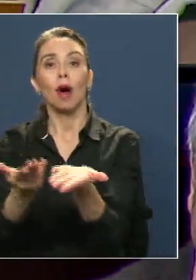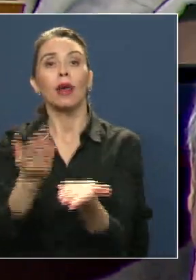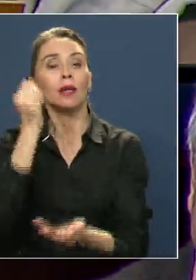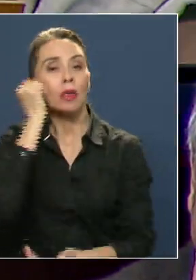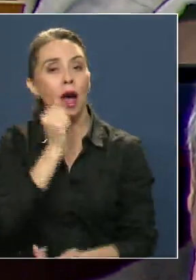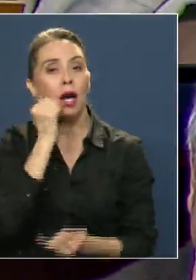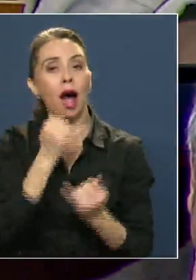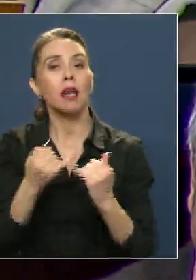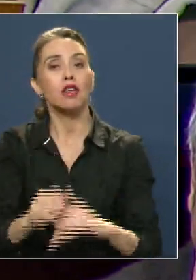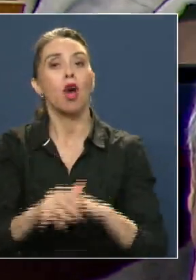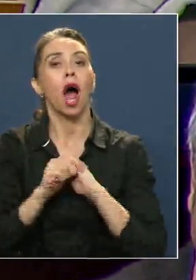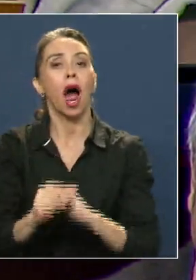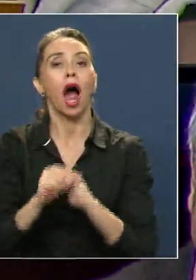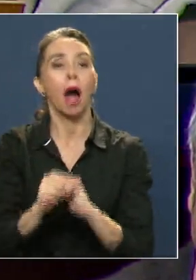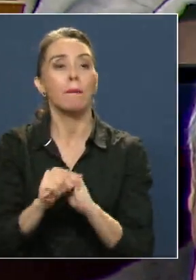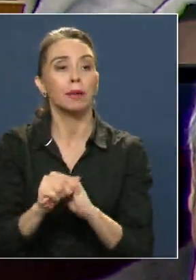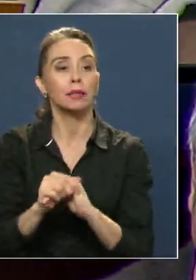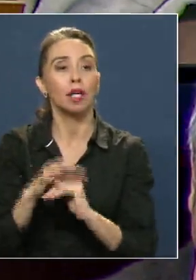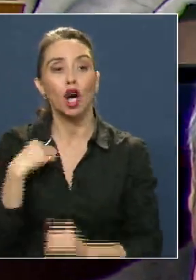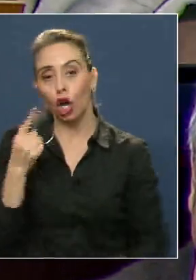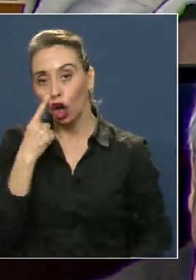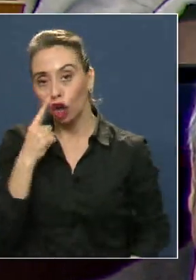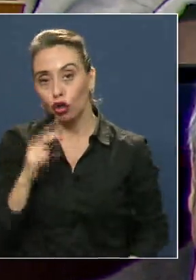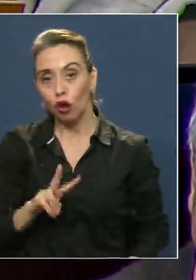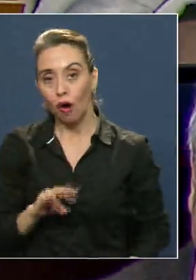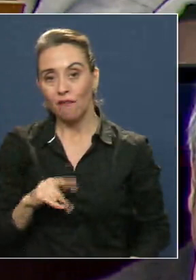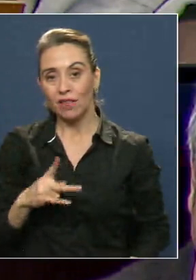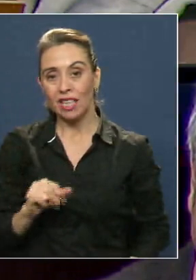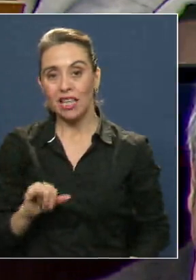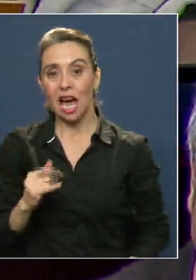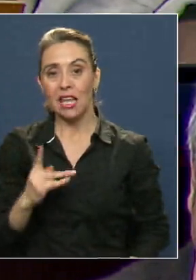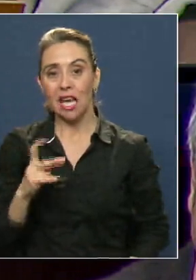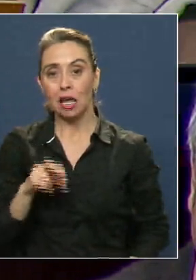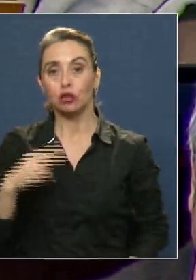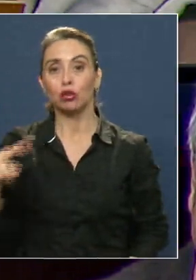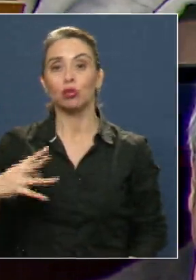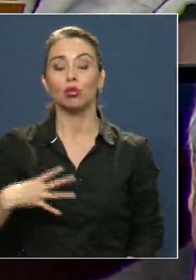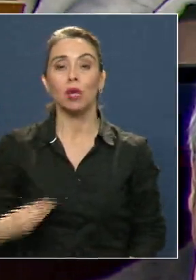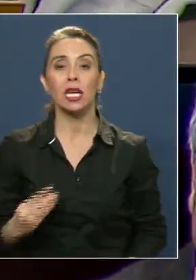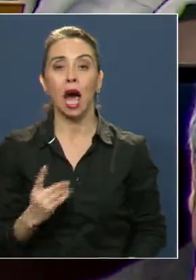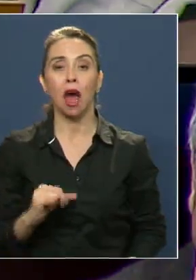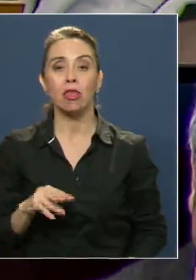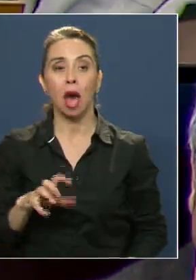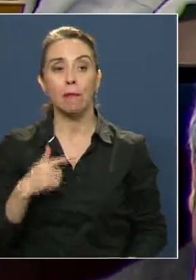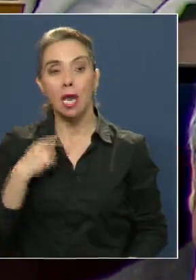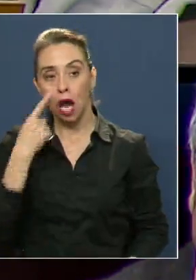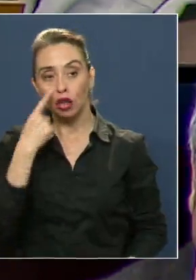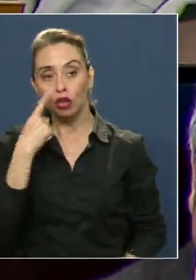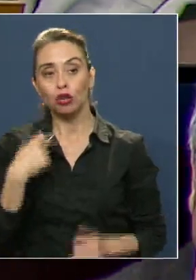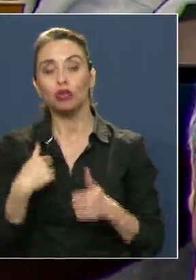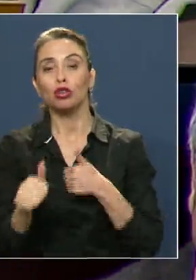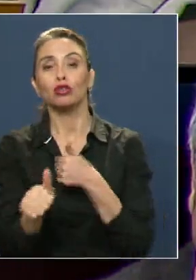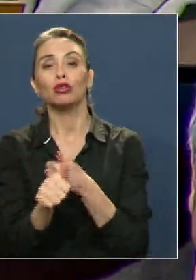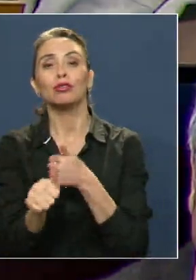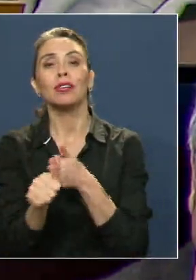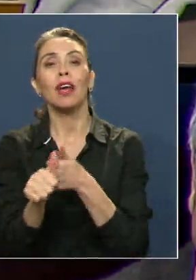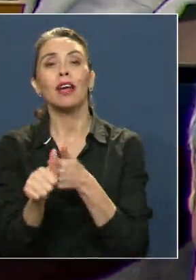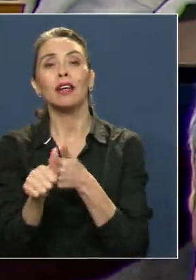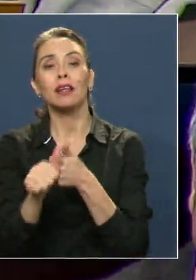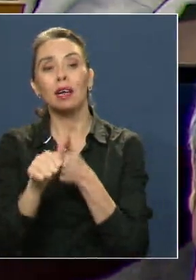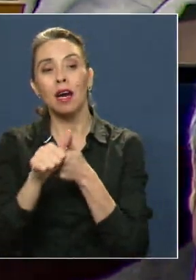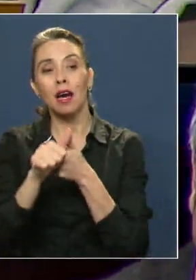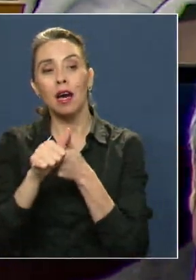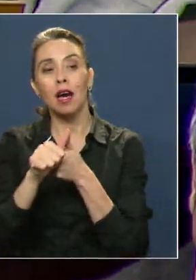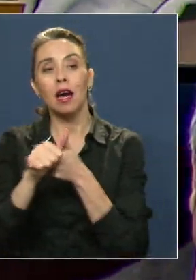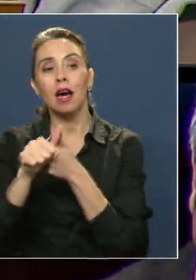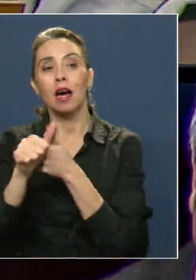amistad, y conozco a Vinca Jackson hace ya mucho tiempo y a su hija Diamela, por ende mi cercanía con